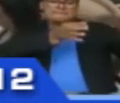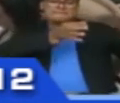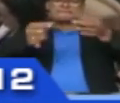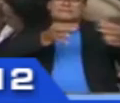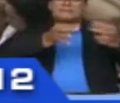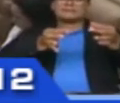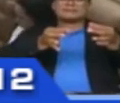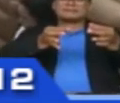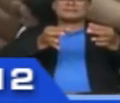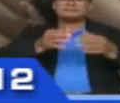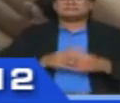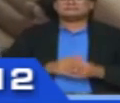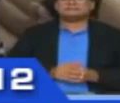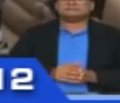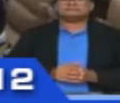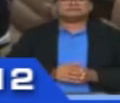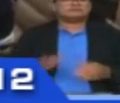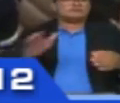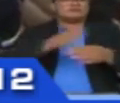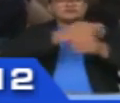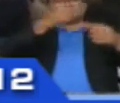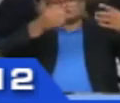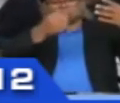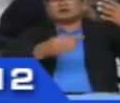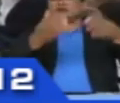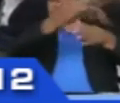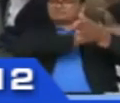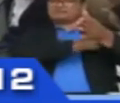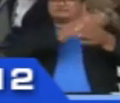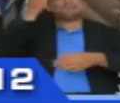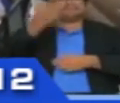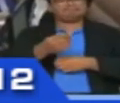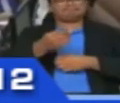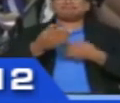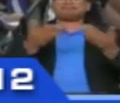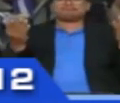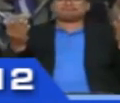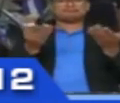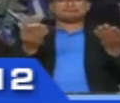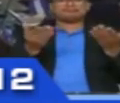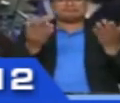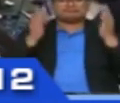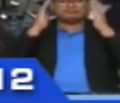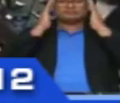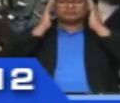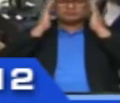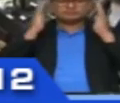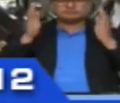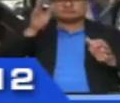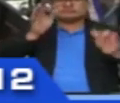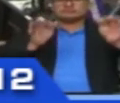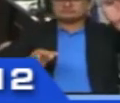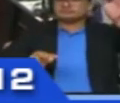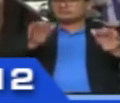tenga cierta operatividad dentro del marco constitucional, tiene que ser objeto de desarrollo en el ámbito penal.